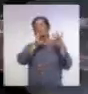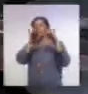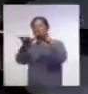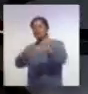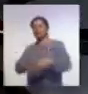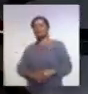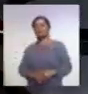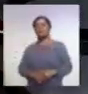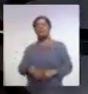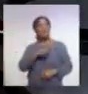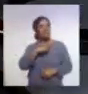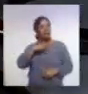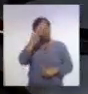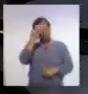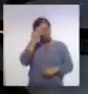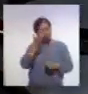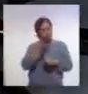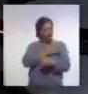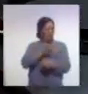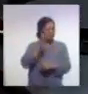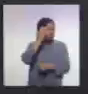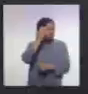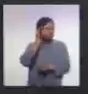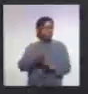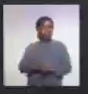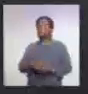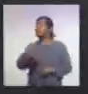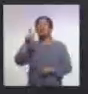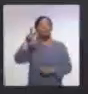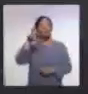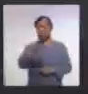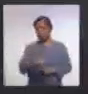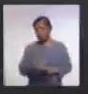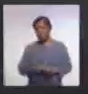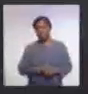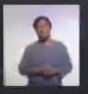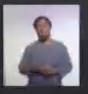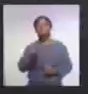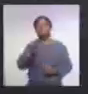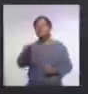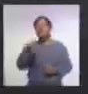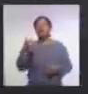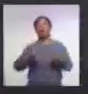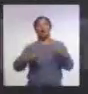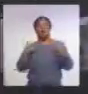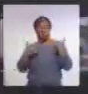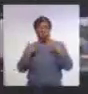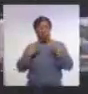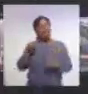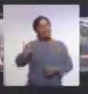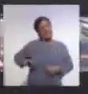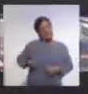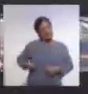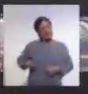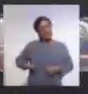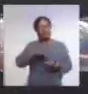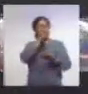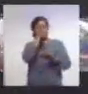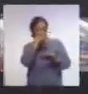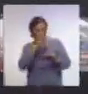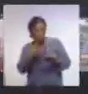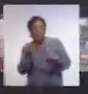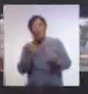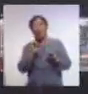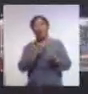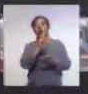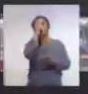saber algo previo? No, mira, justo es eso. Justo se planea que jóvenes que se interesen por la pintura o incluso se interesen por el